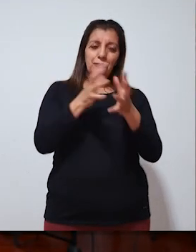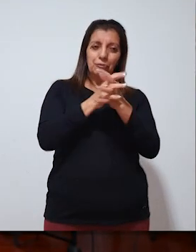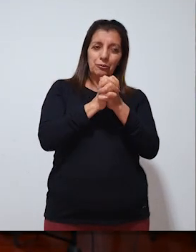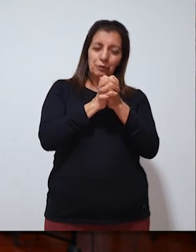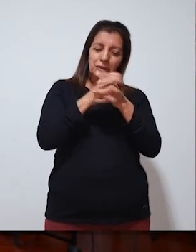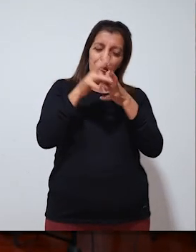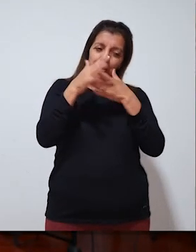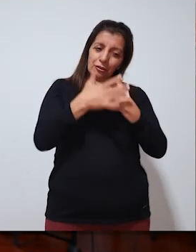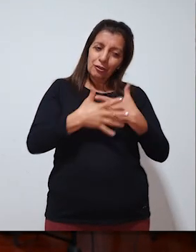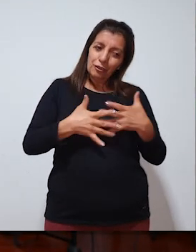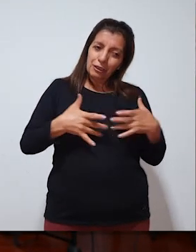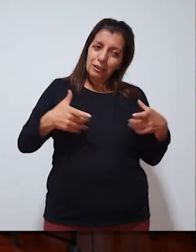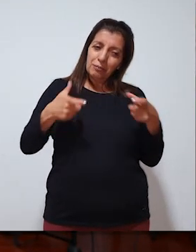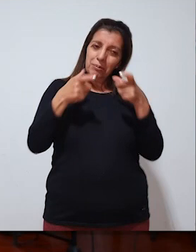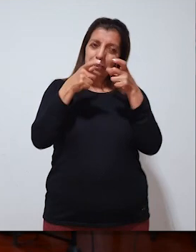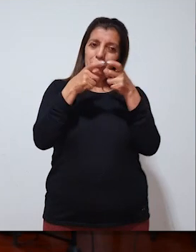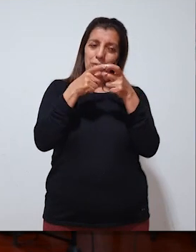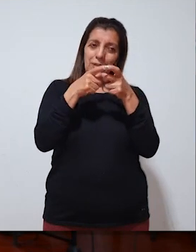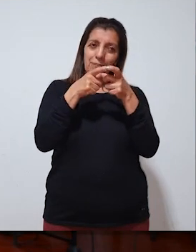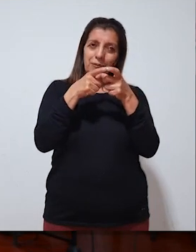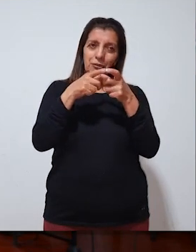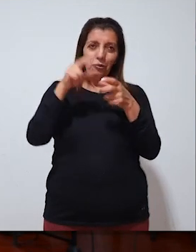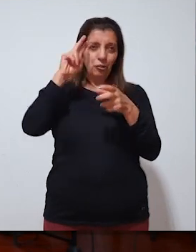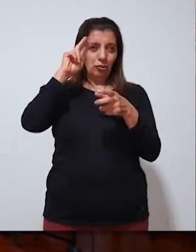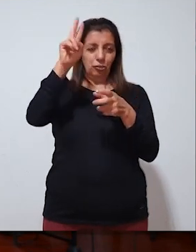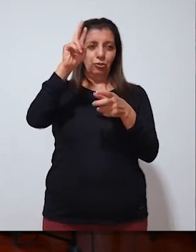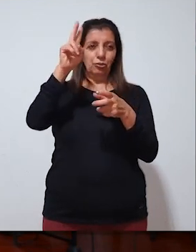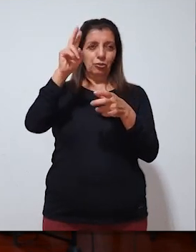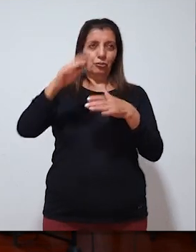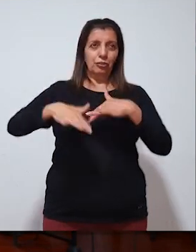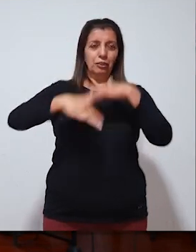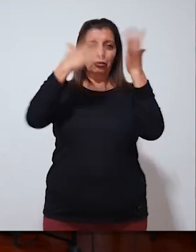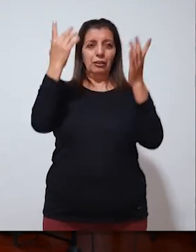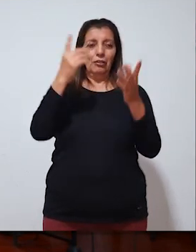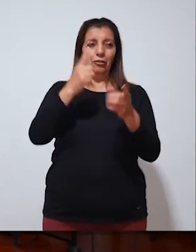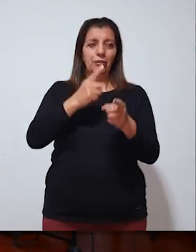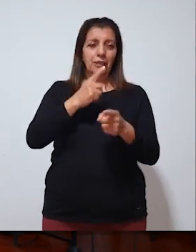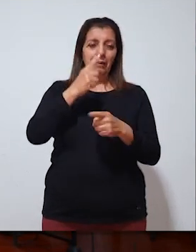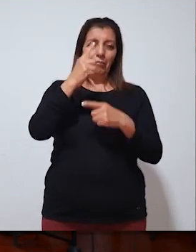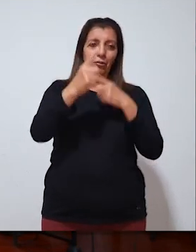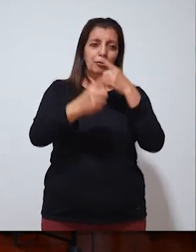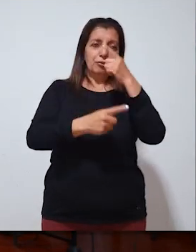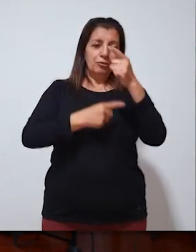Santo, todo honor y toda gloria por los siglos de los siglos. Amén.